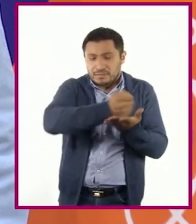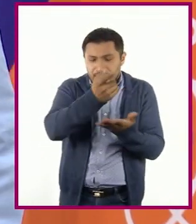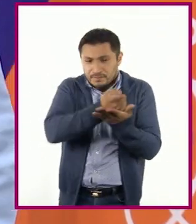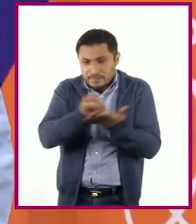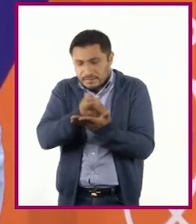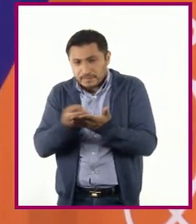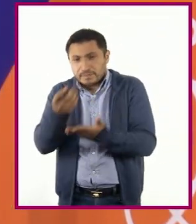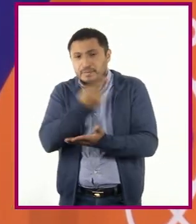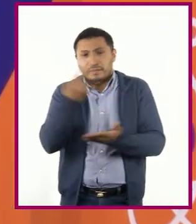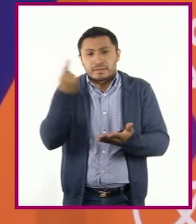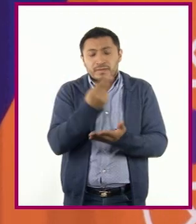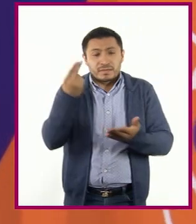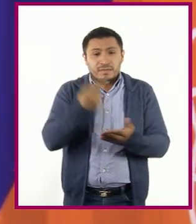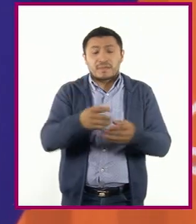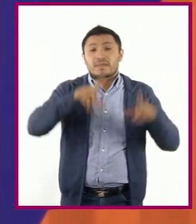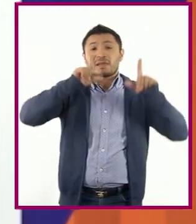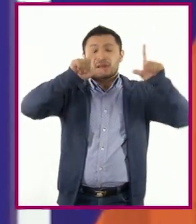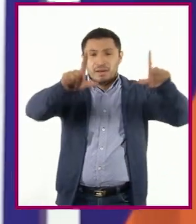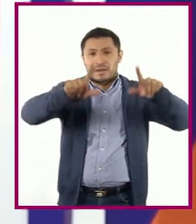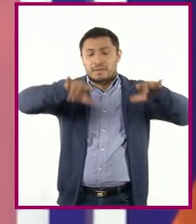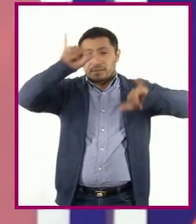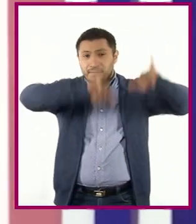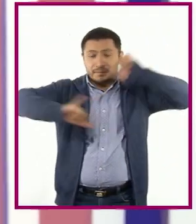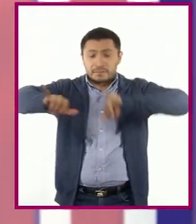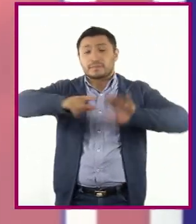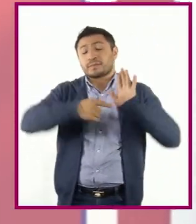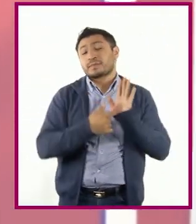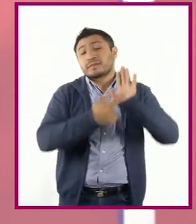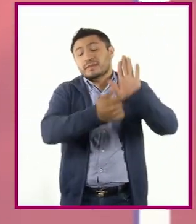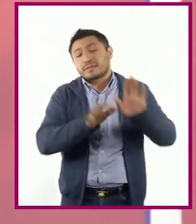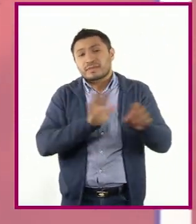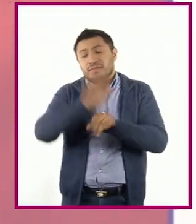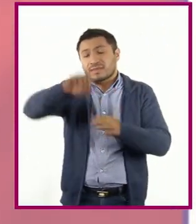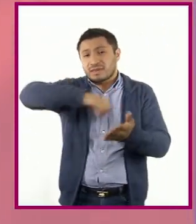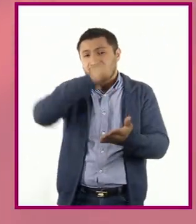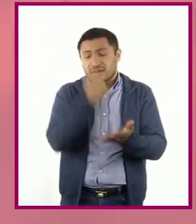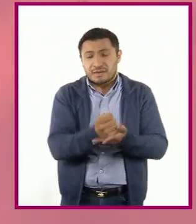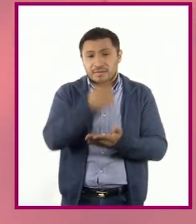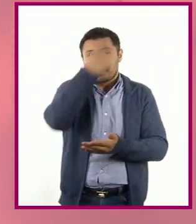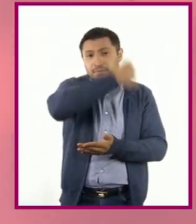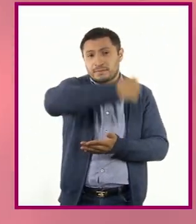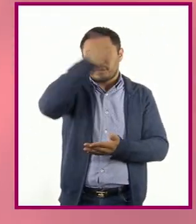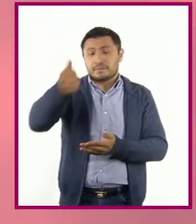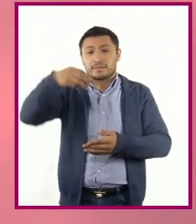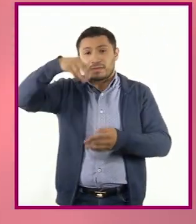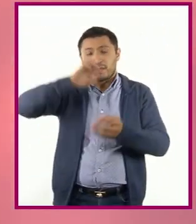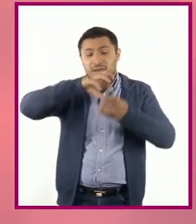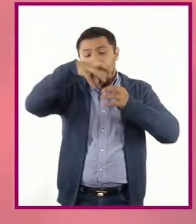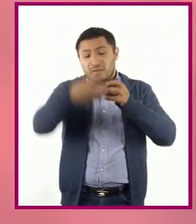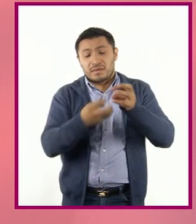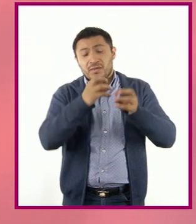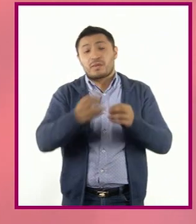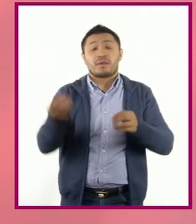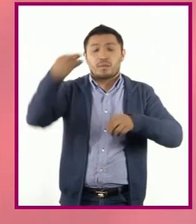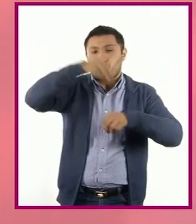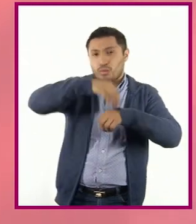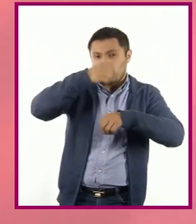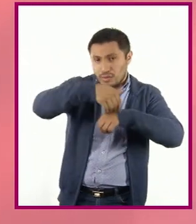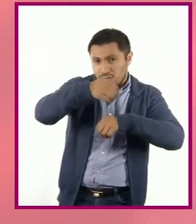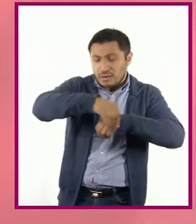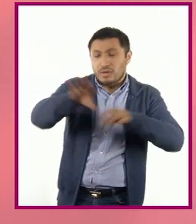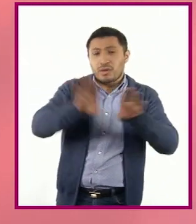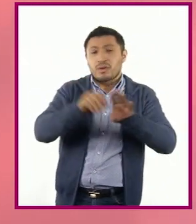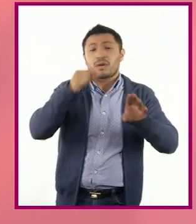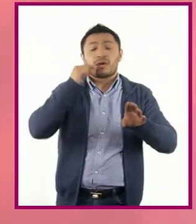En la tabla periódica encontramos 118 elementos con su propia simbología. Por ejemplo,